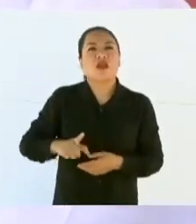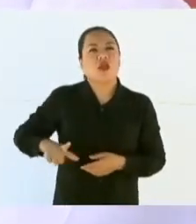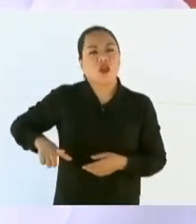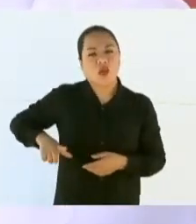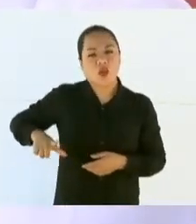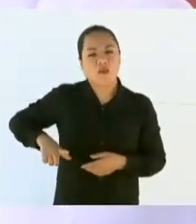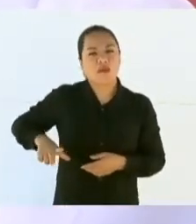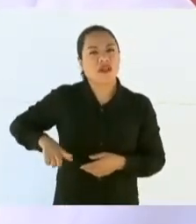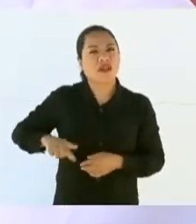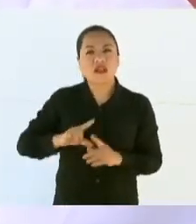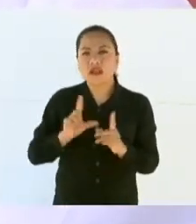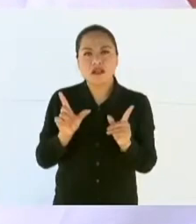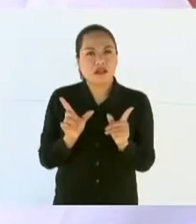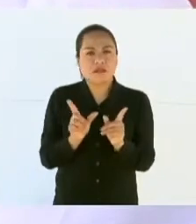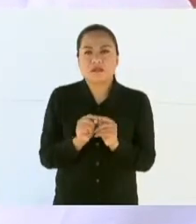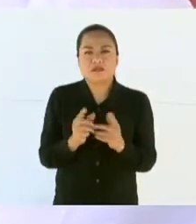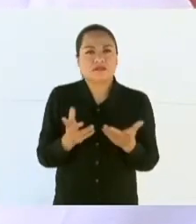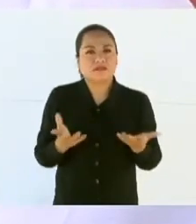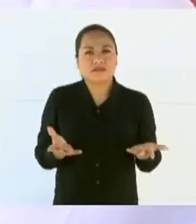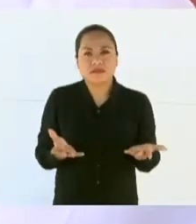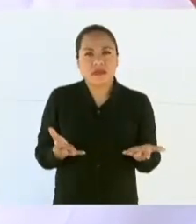sencillamente, simplemente